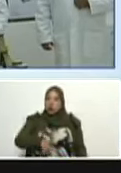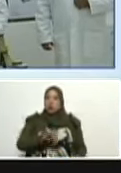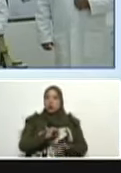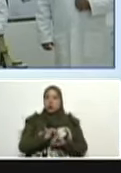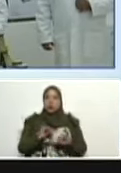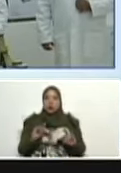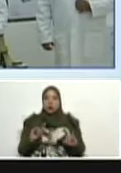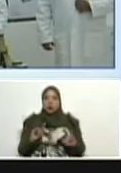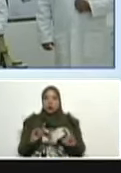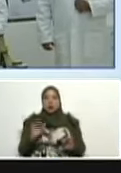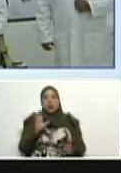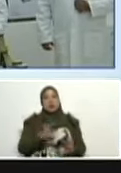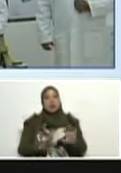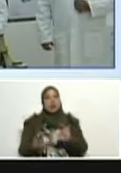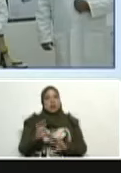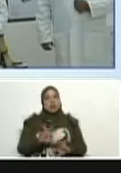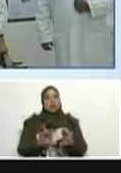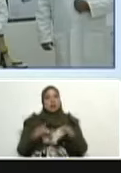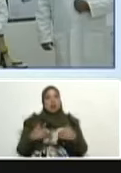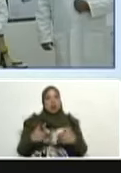Desde la ciencia, para la salud,